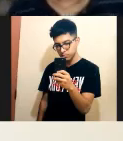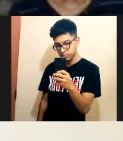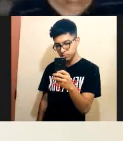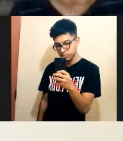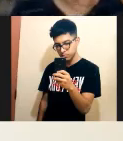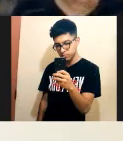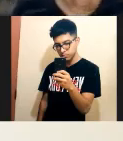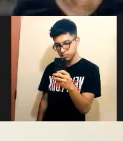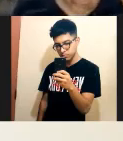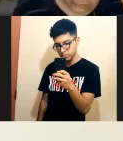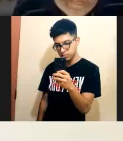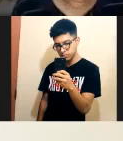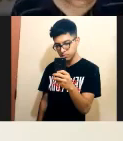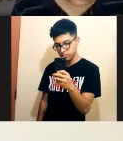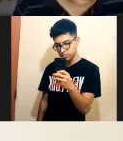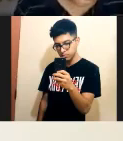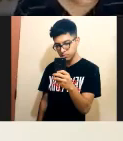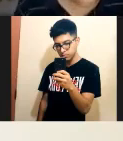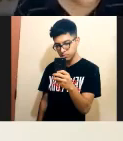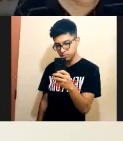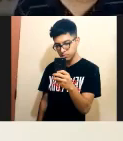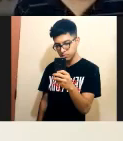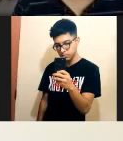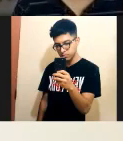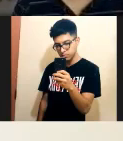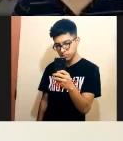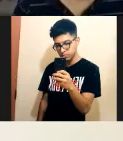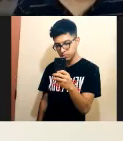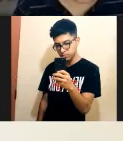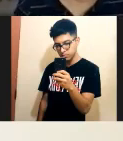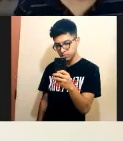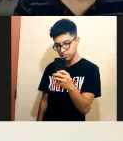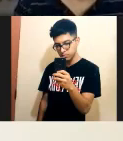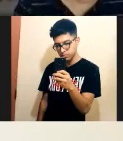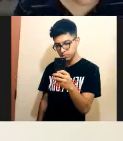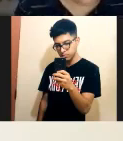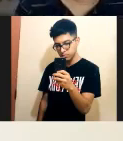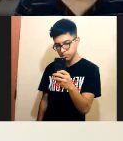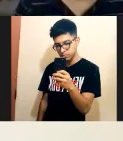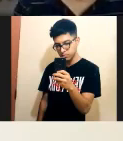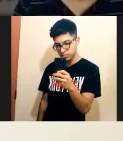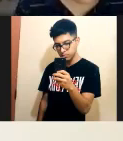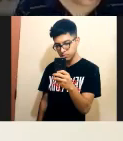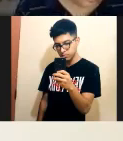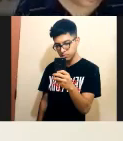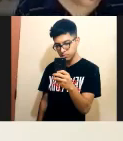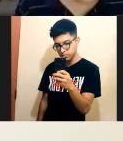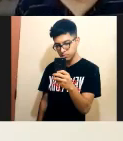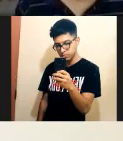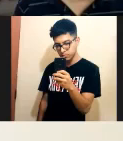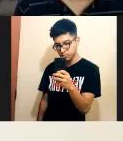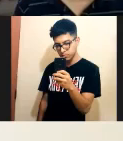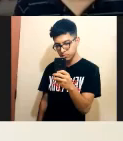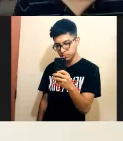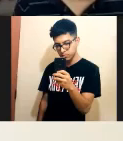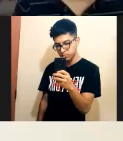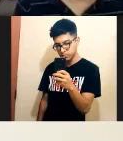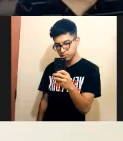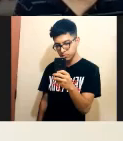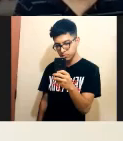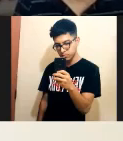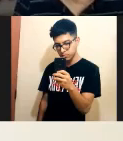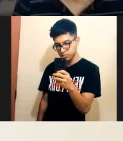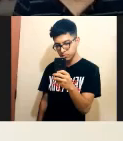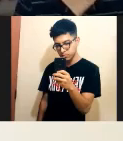así, Palmolive y todo eso, no, un jabón neutro para lavarme las manos, para bañarme, para lavar la ropa, todo el